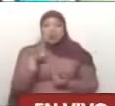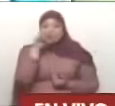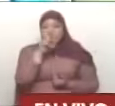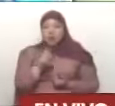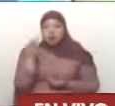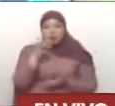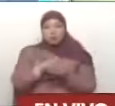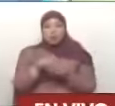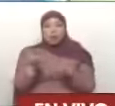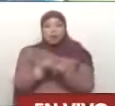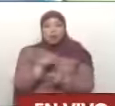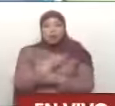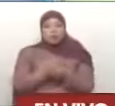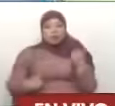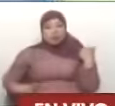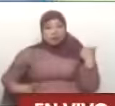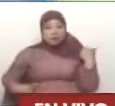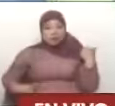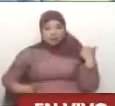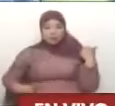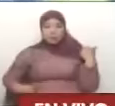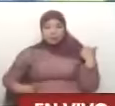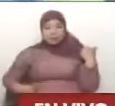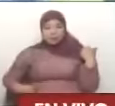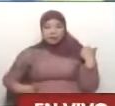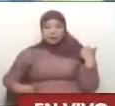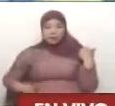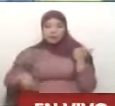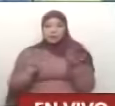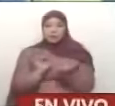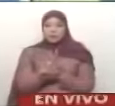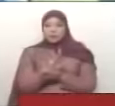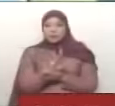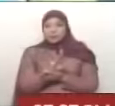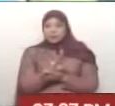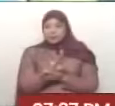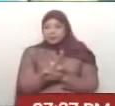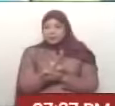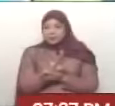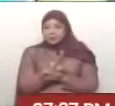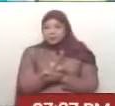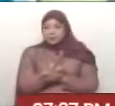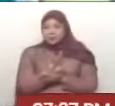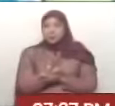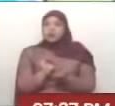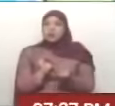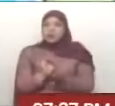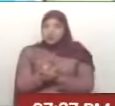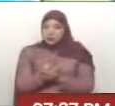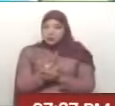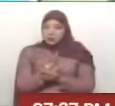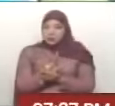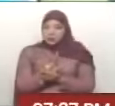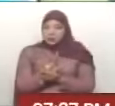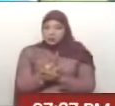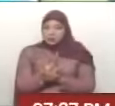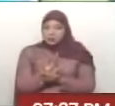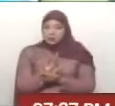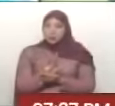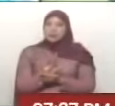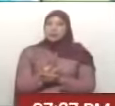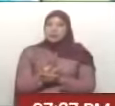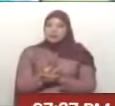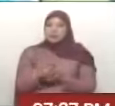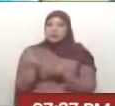4 años. Y lo barrieron, compadre, en la primaria. Es un tipo que tiene un